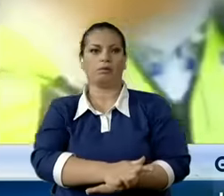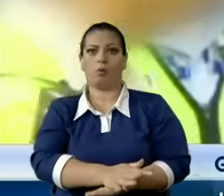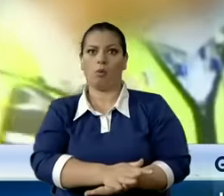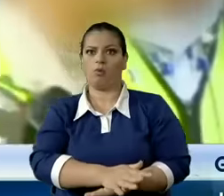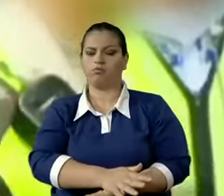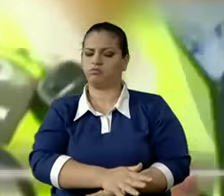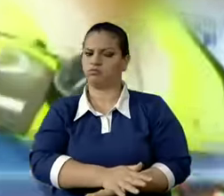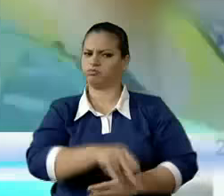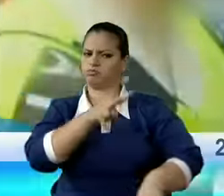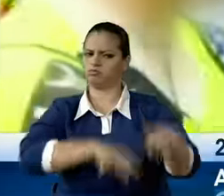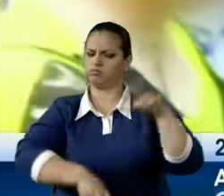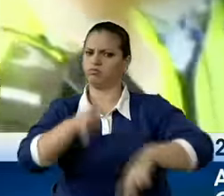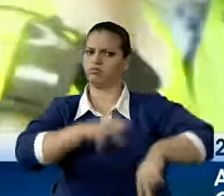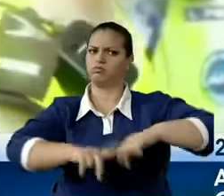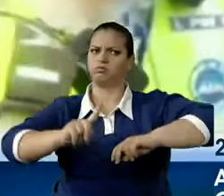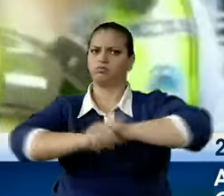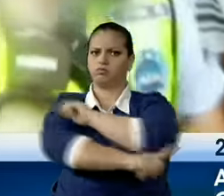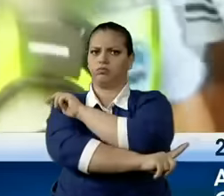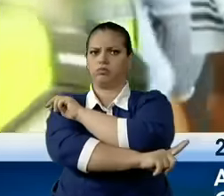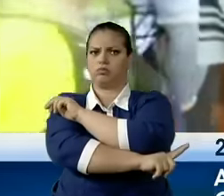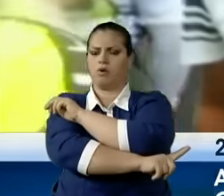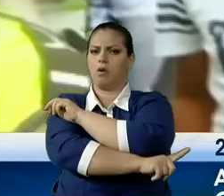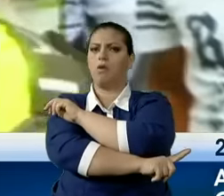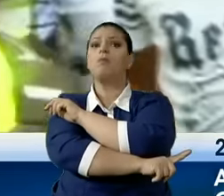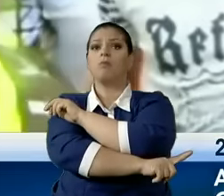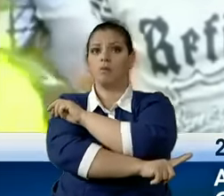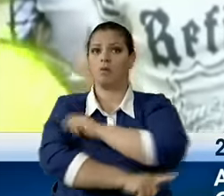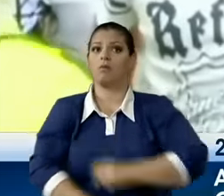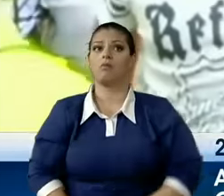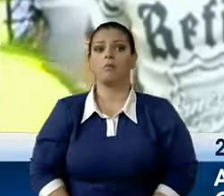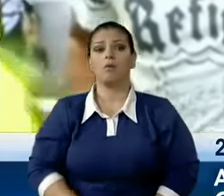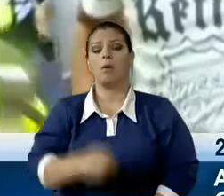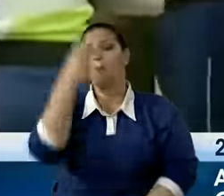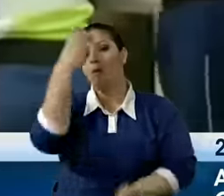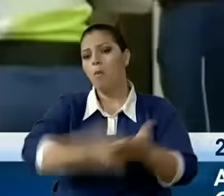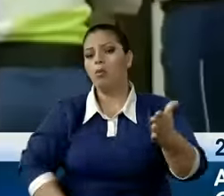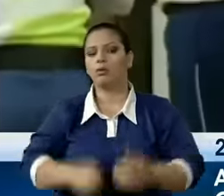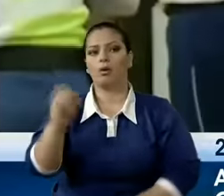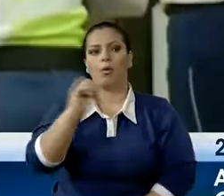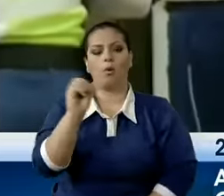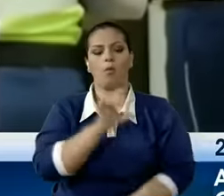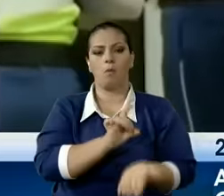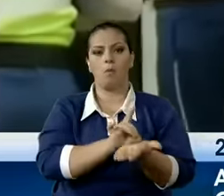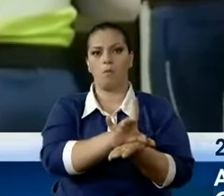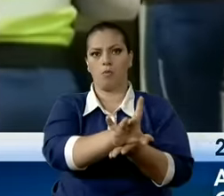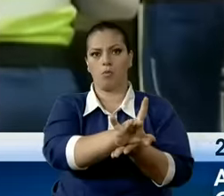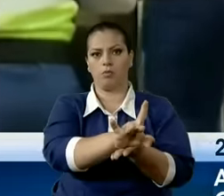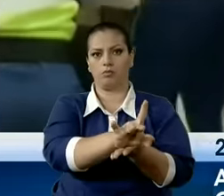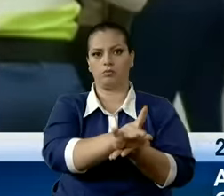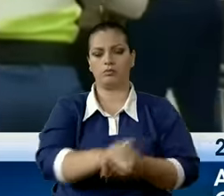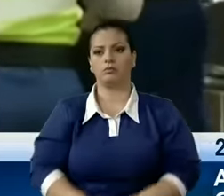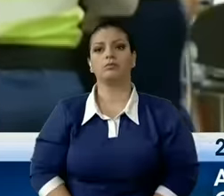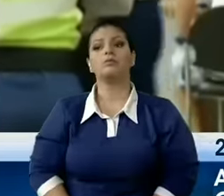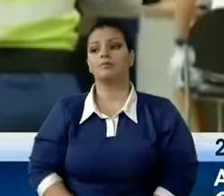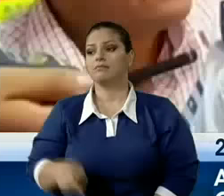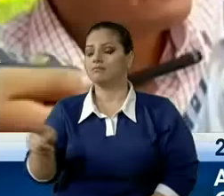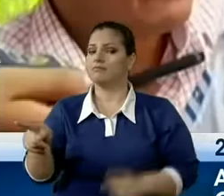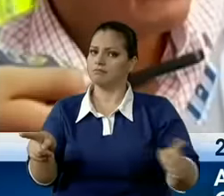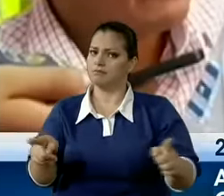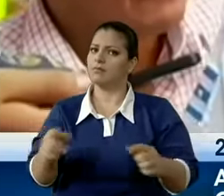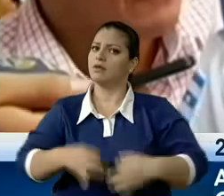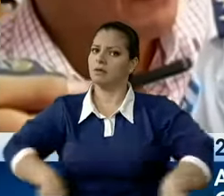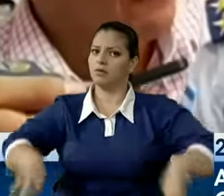multa económica, llegamos hasta la suspensión y separación. Tanto conductor como autoridad. Debe existir el respeto mutuo,